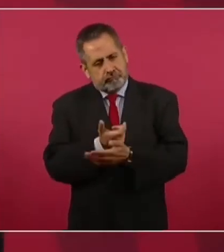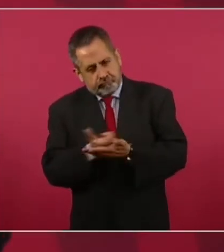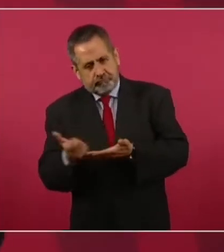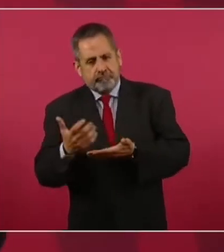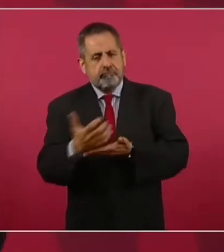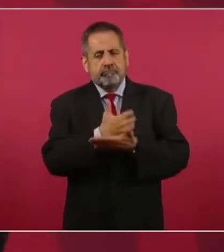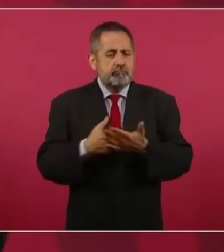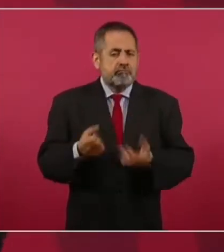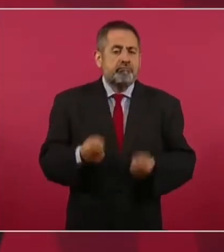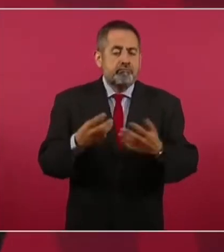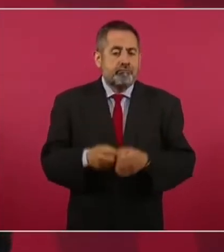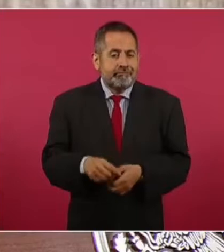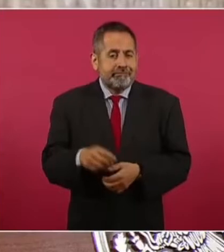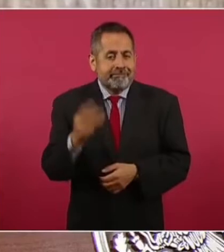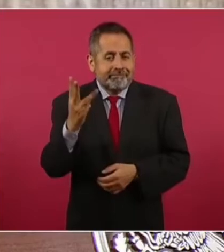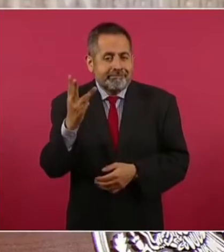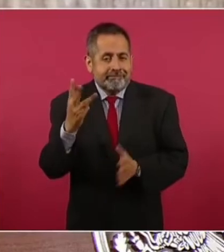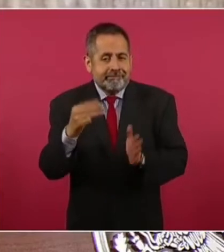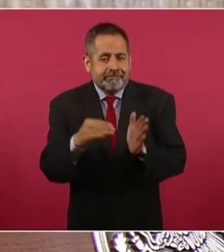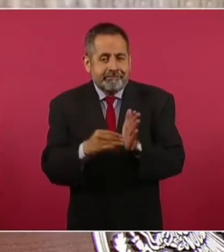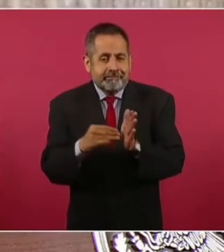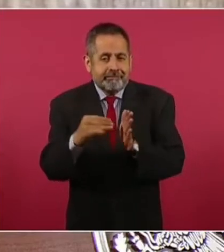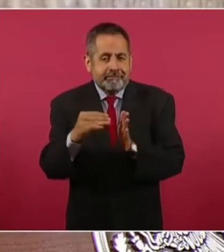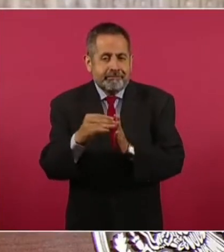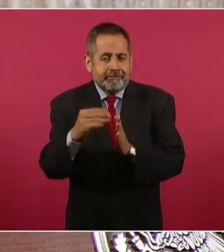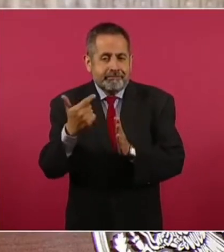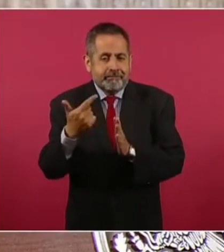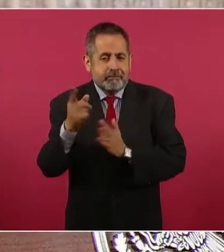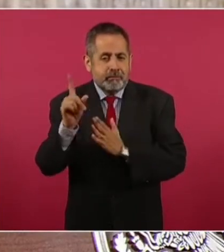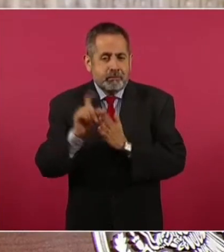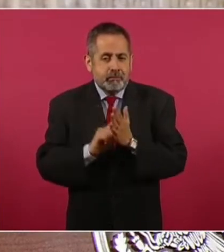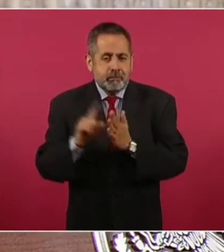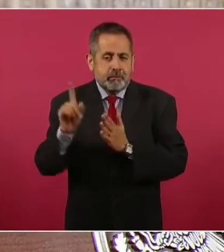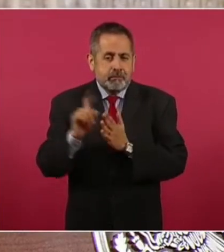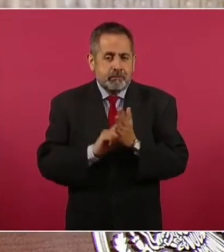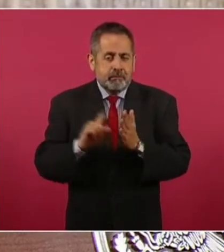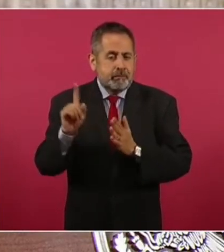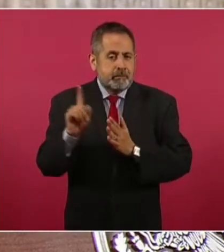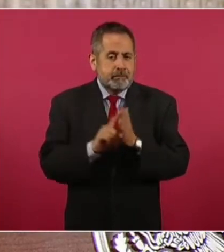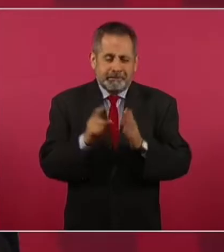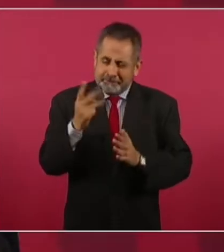recibía 3 millones de pesos mensuales?